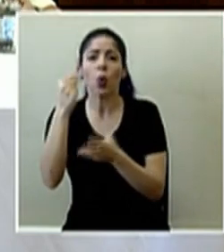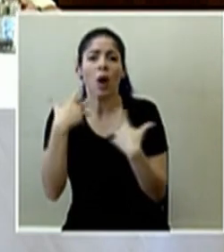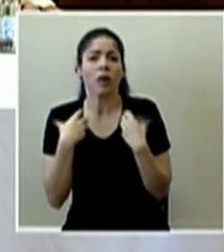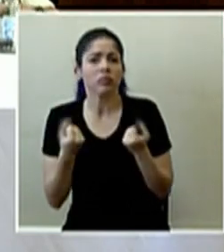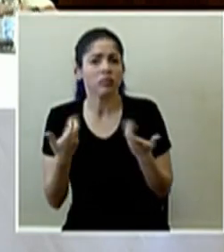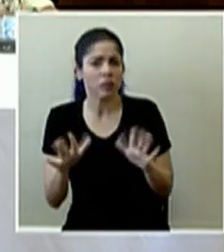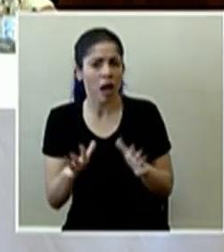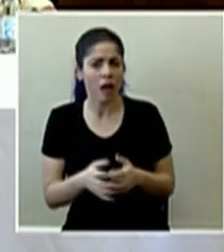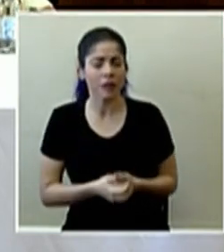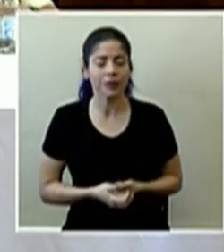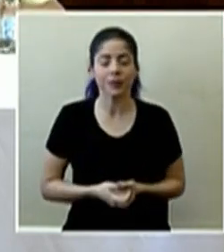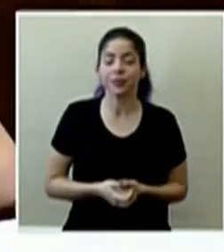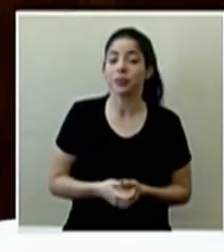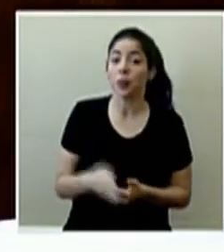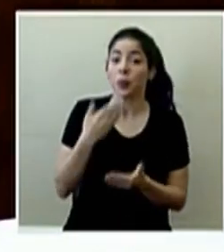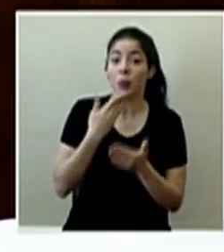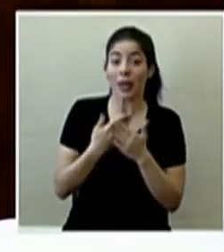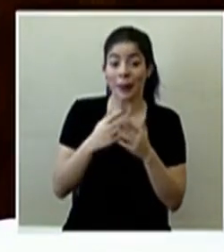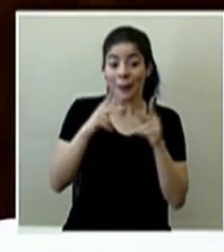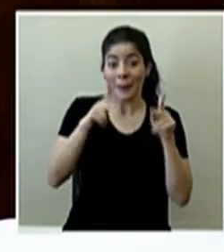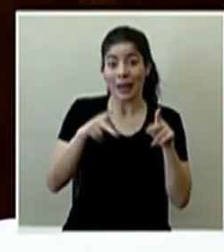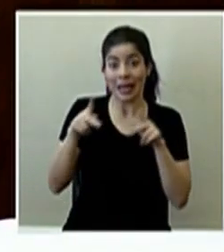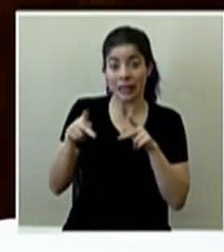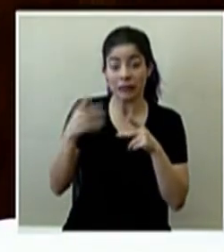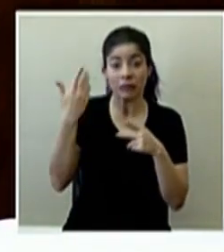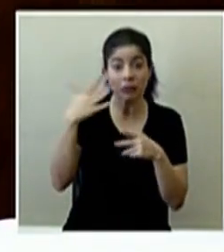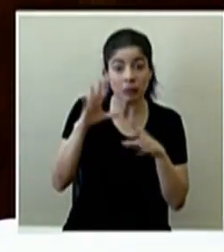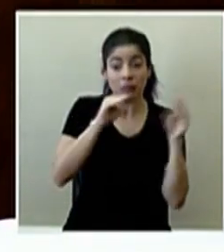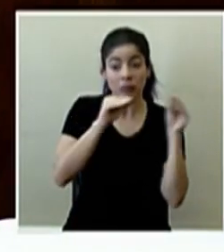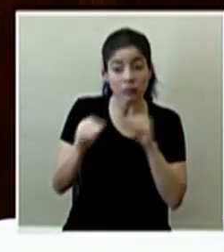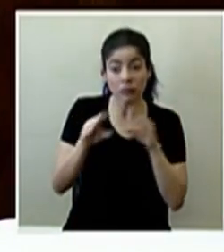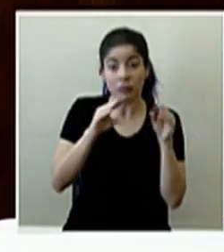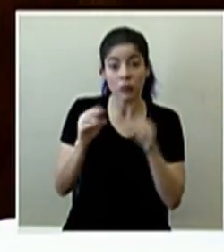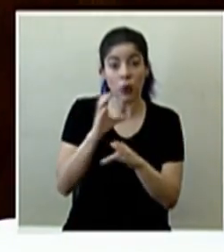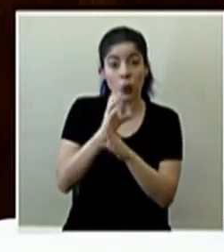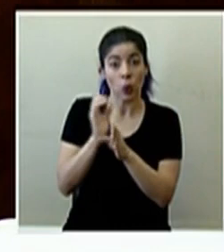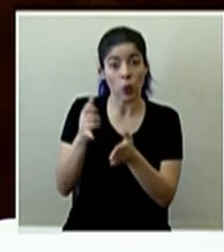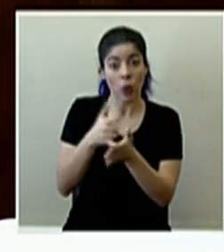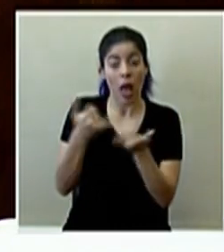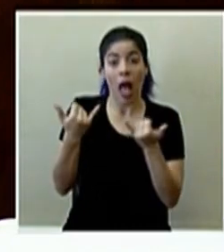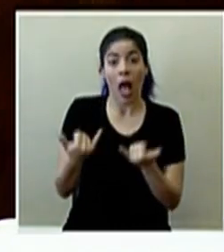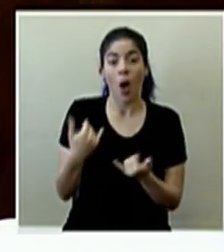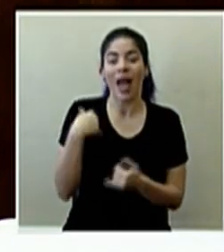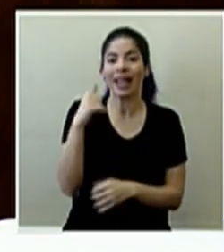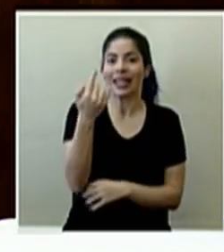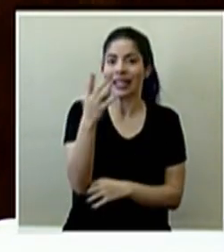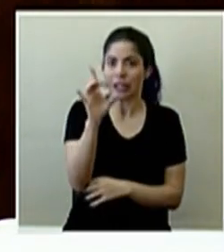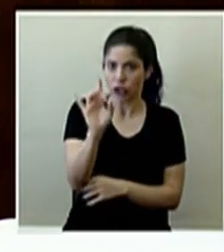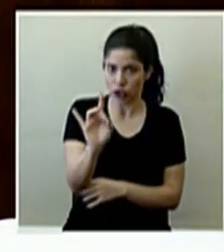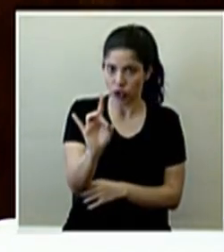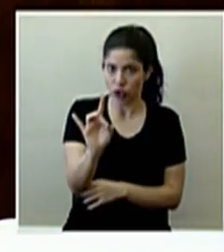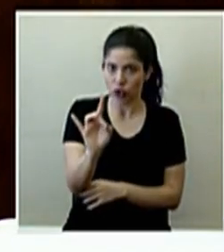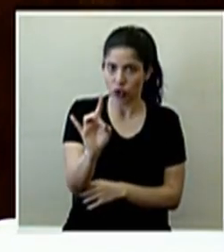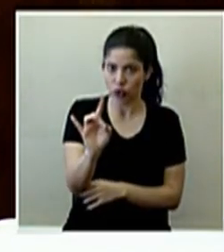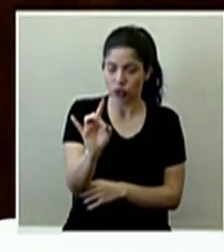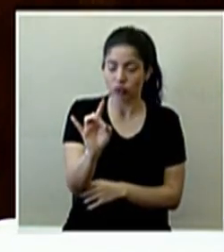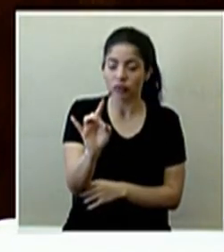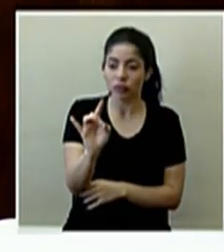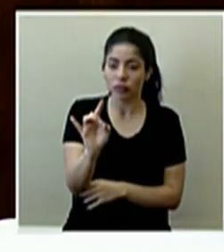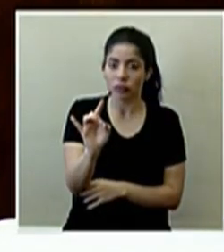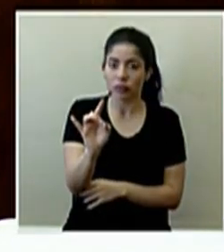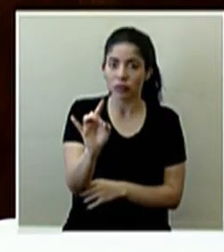recuperado? Bueno, de las personas que han estado en UCI en este momento tenemos 18 y bueno, se